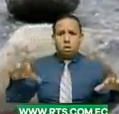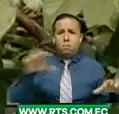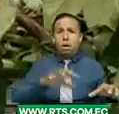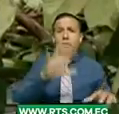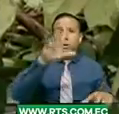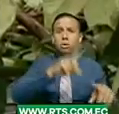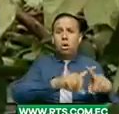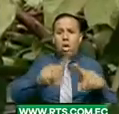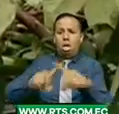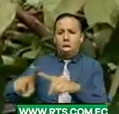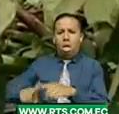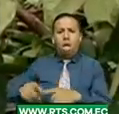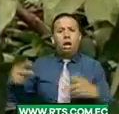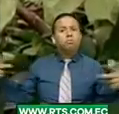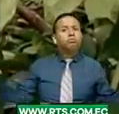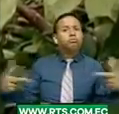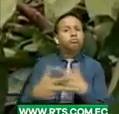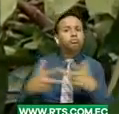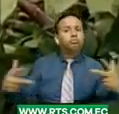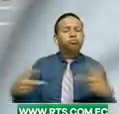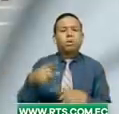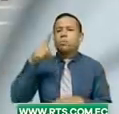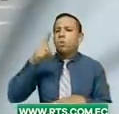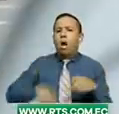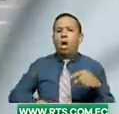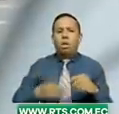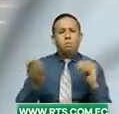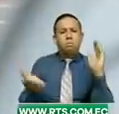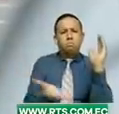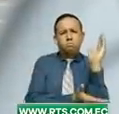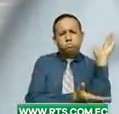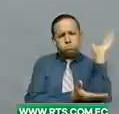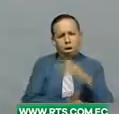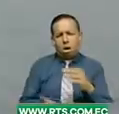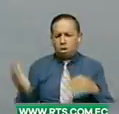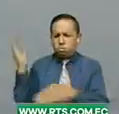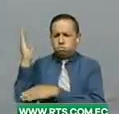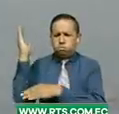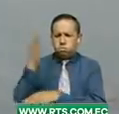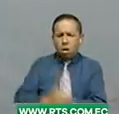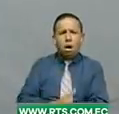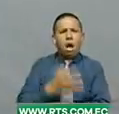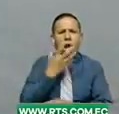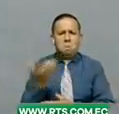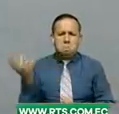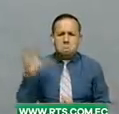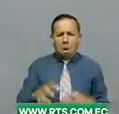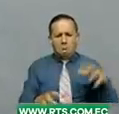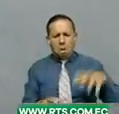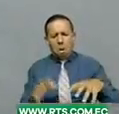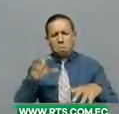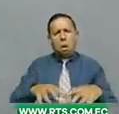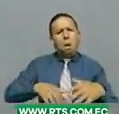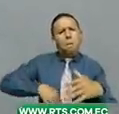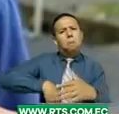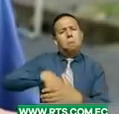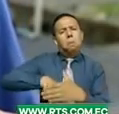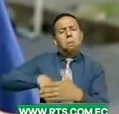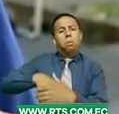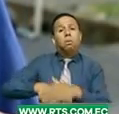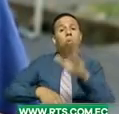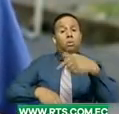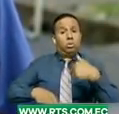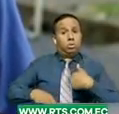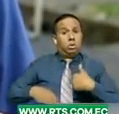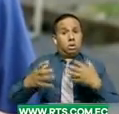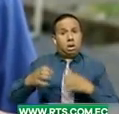impidiendo el paso de los vehículos con árboles, piedras, entre otros obstáculos. No queremos enfrentarnos con la policía ni con el